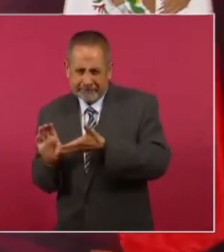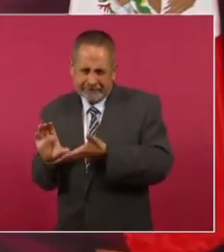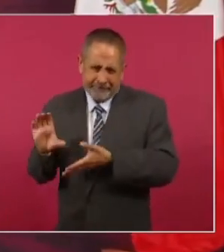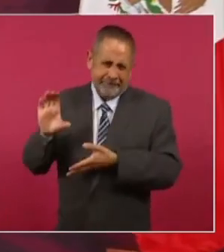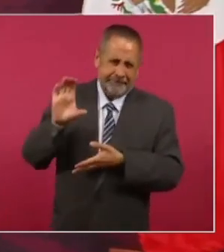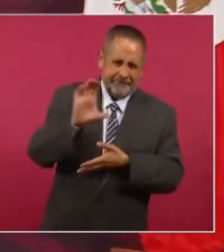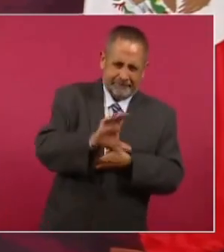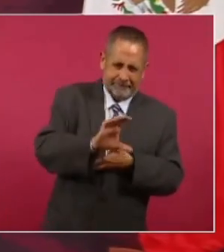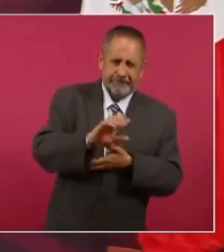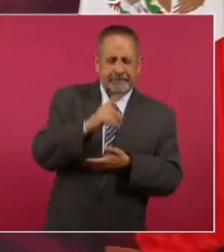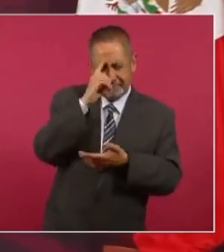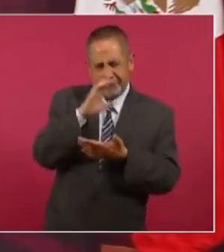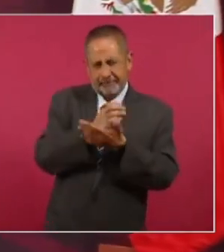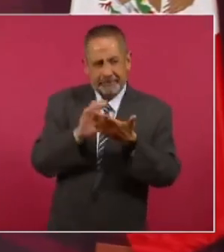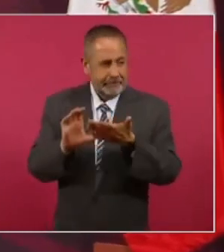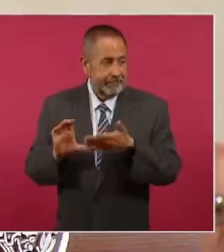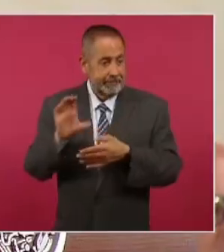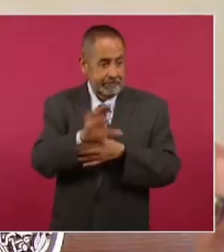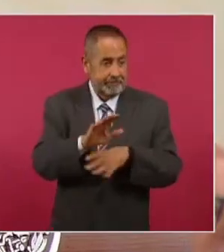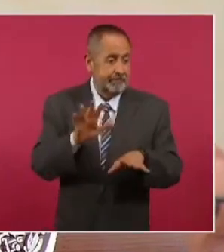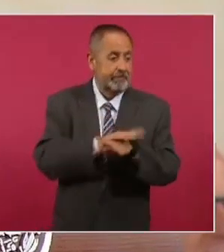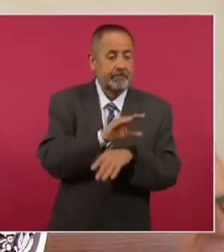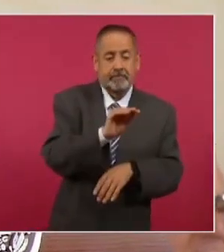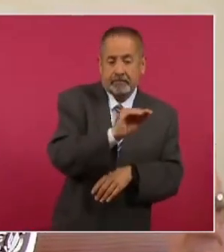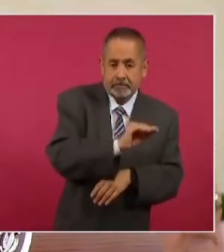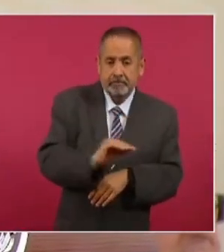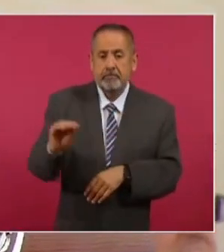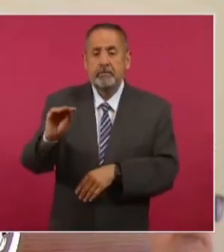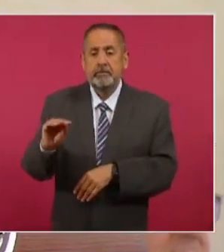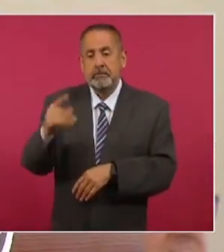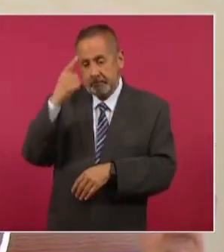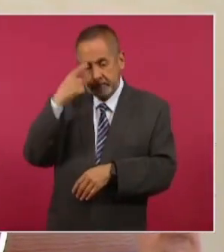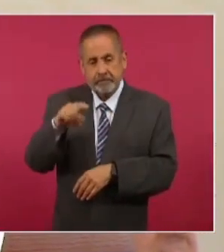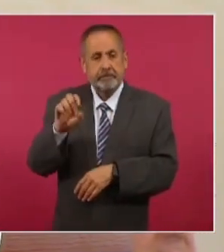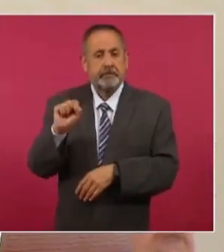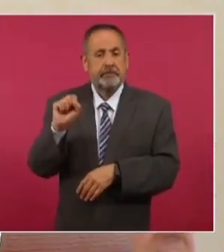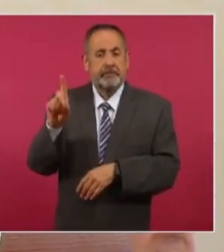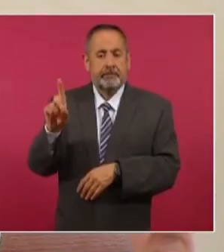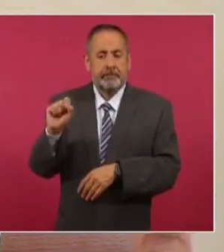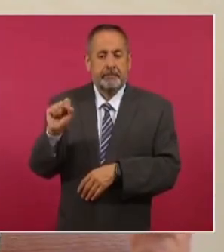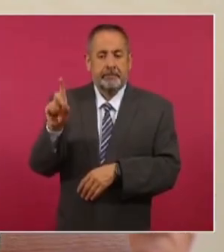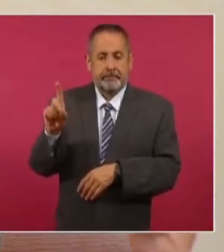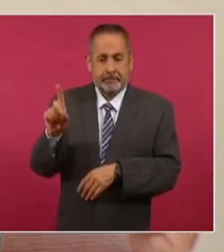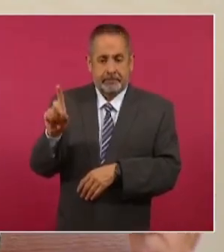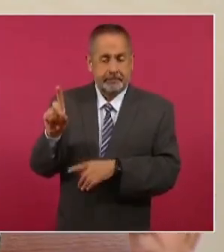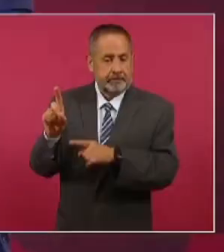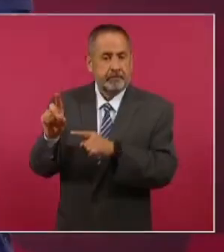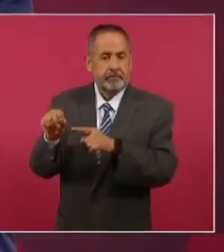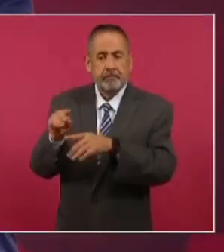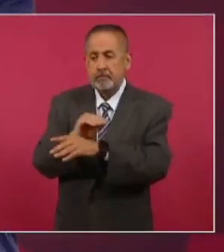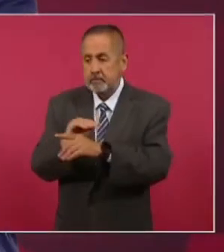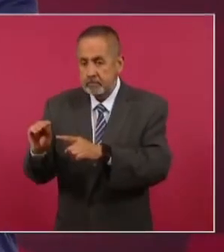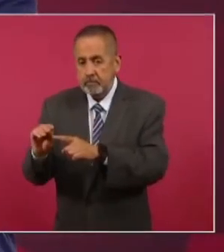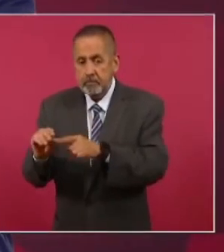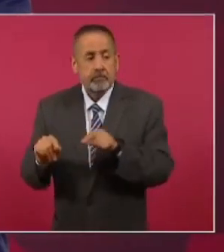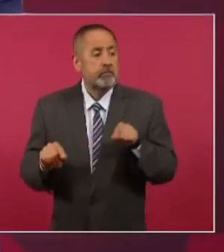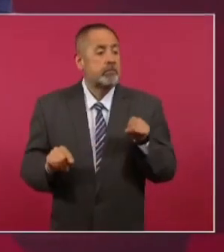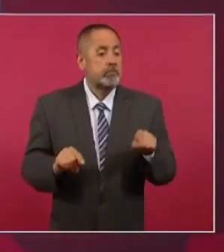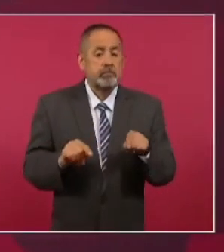contrato pasa a San Diego suben a Menés